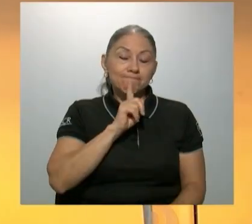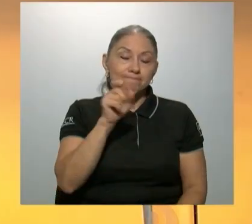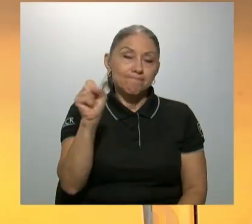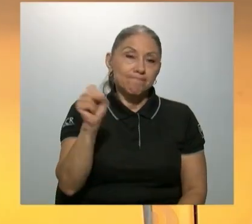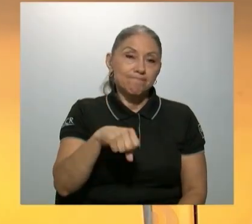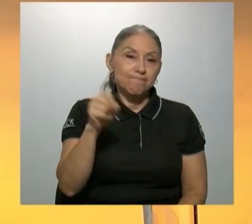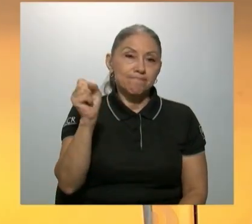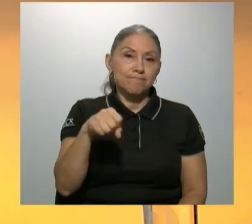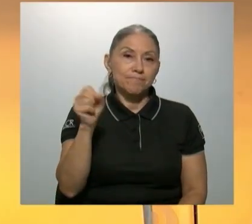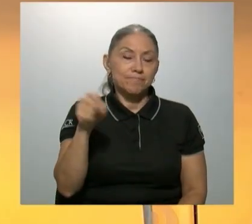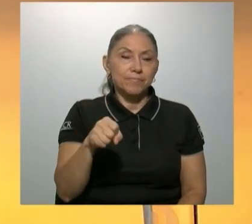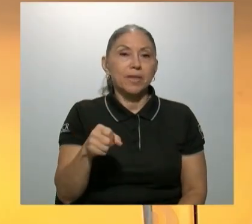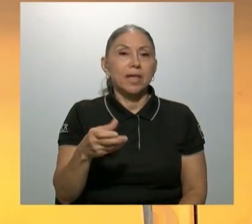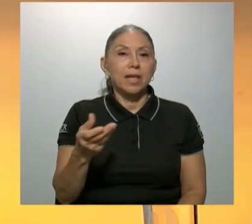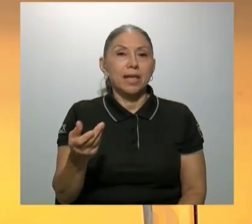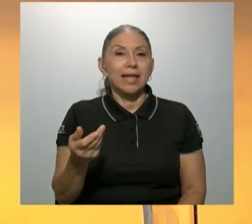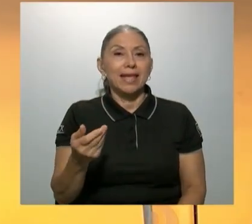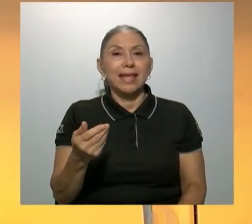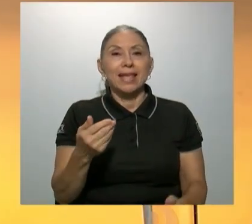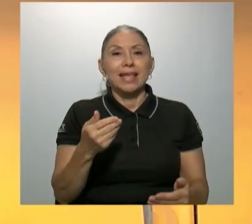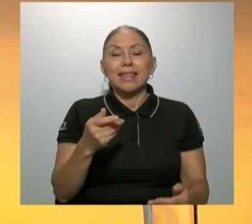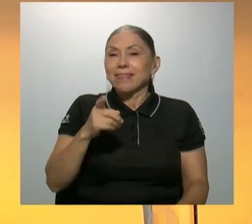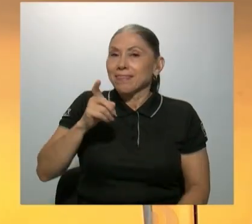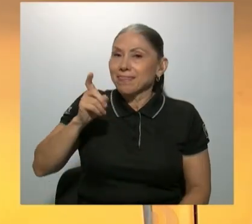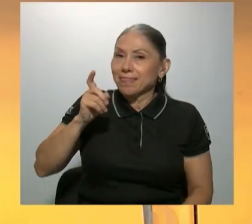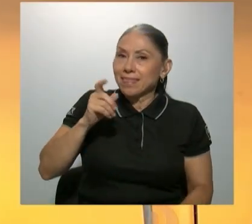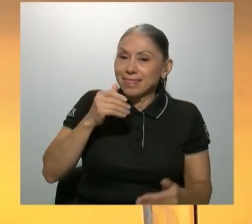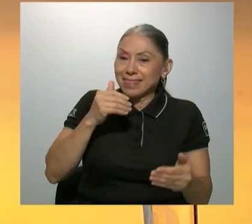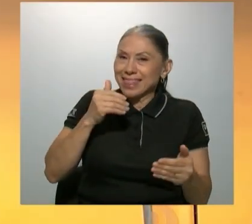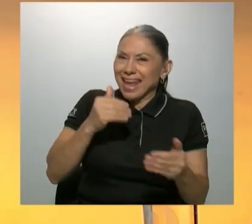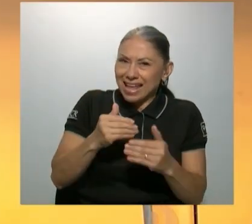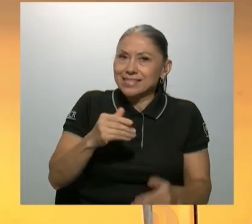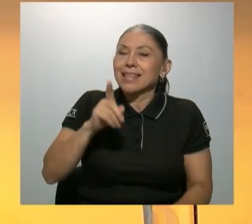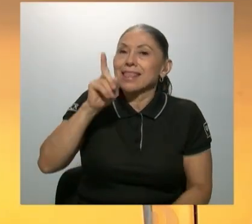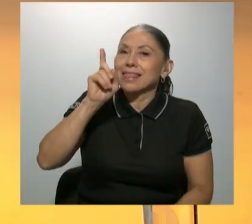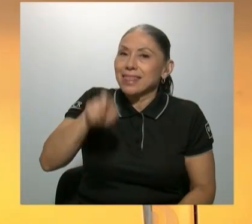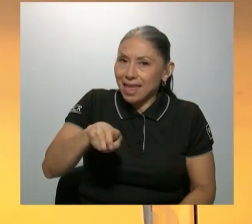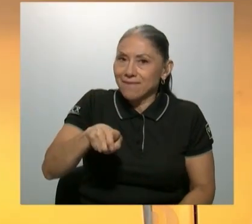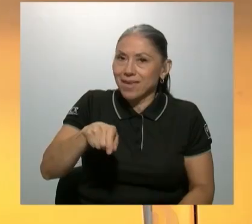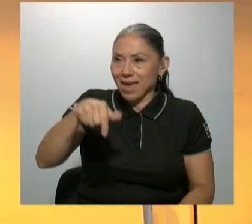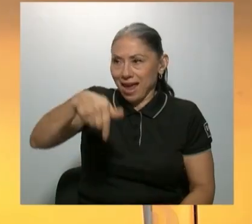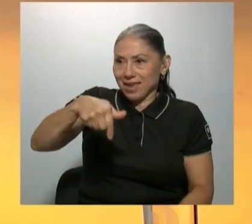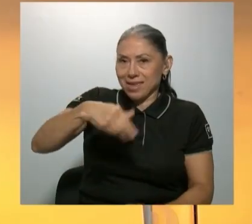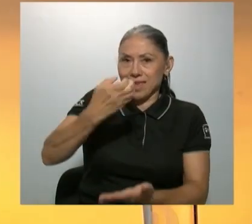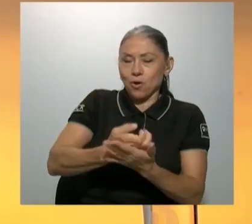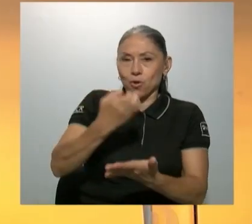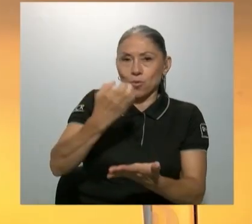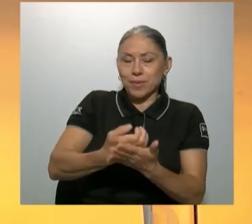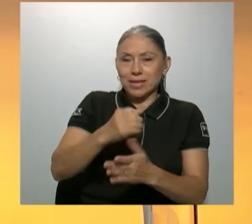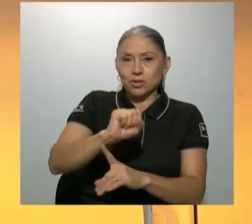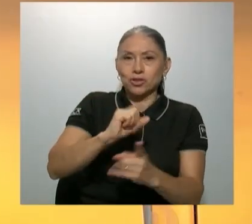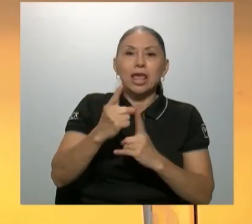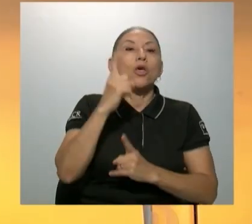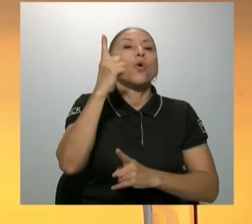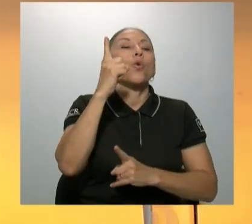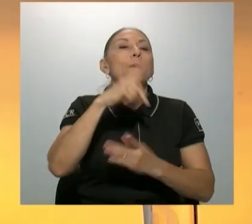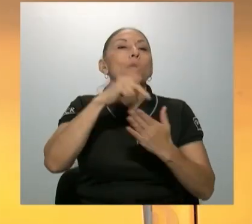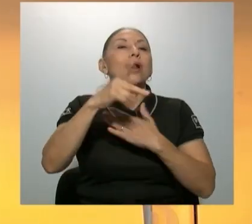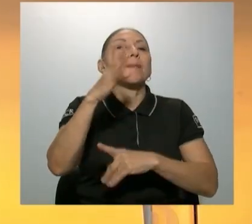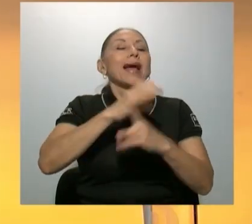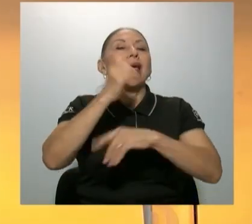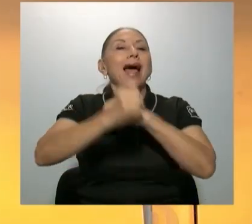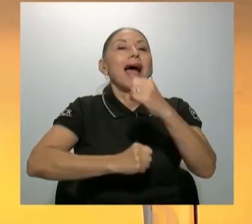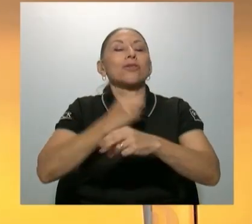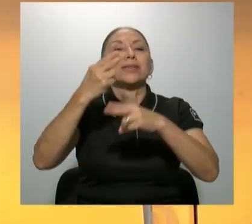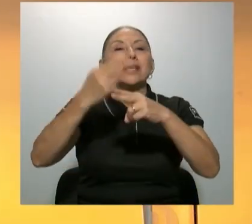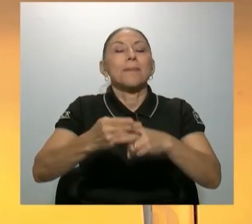efectivamente casi que debería haber en Economía y Sociedad el programa anual Rodrigo Gámez Lobo. Y